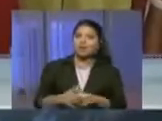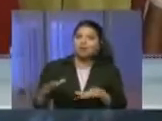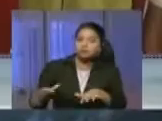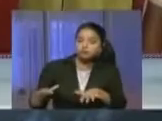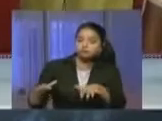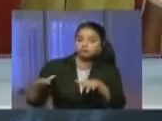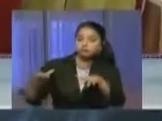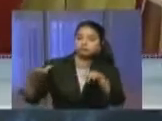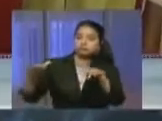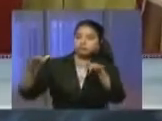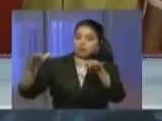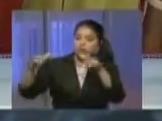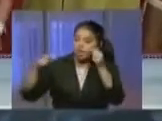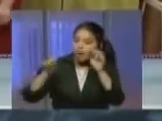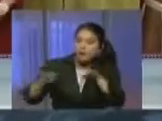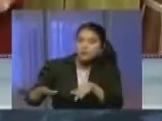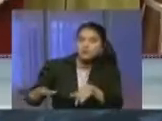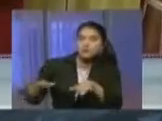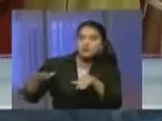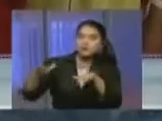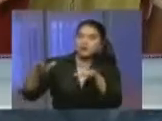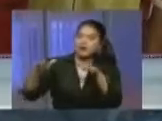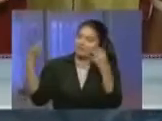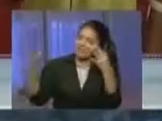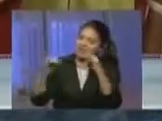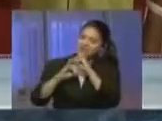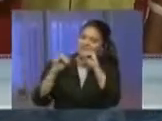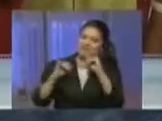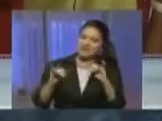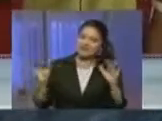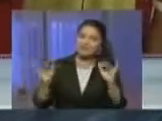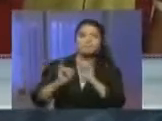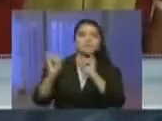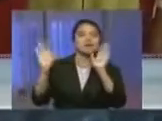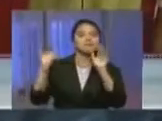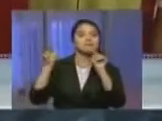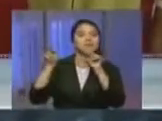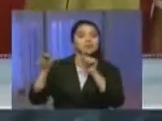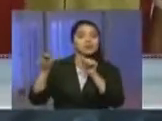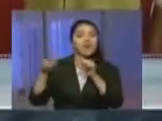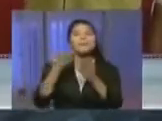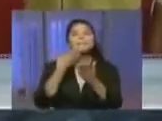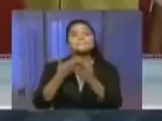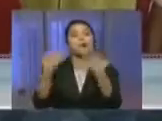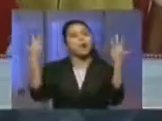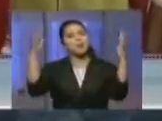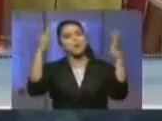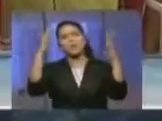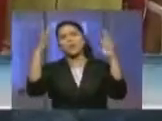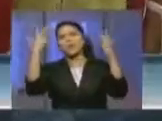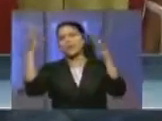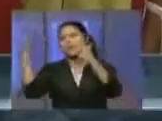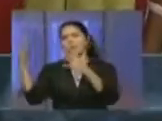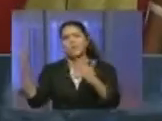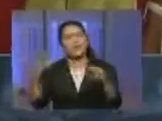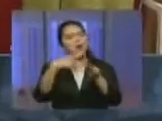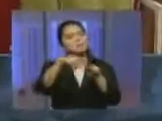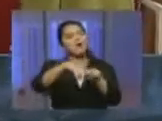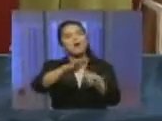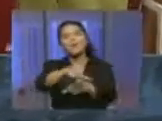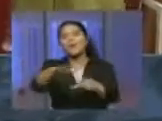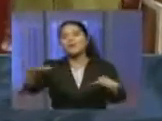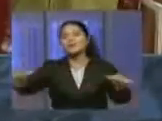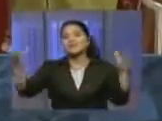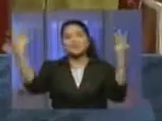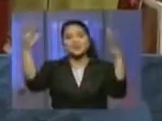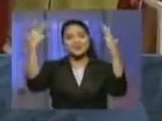mire van creciendo Qué felicidad para despedirme a ustedes pido un fuerte aplauso para las niñas y los niños de